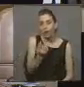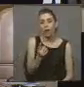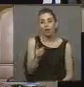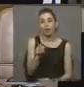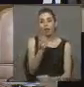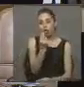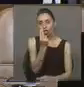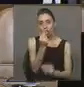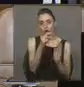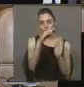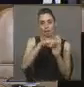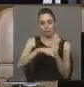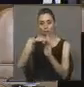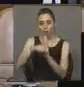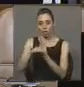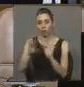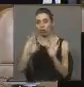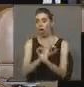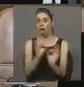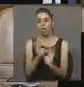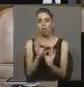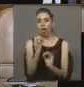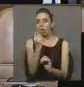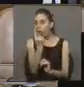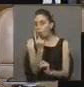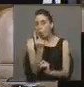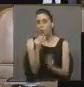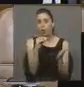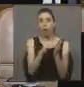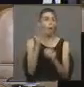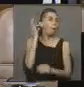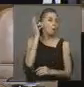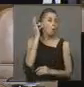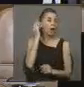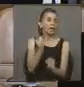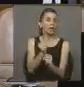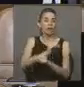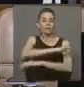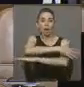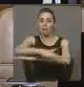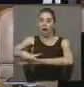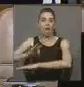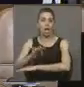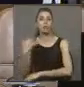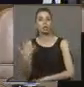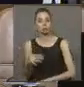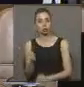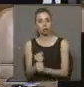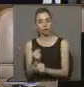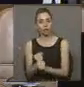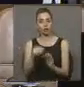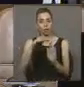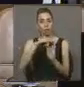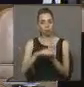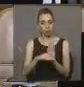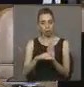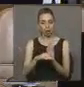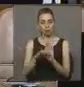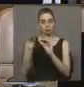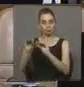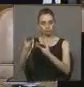12 que hable de la mujer costera. Así como tan importante lo es el trabajo del programa que busca